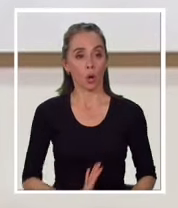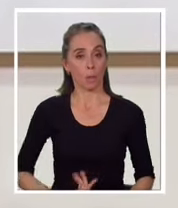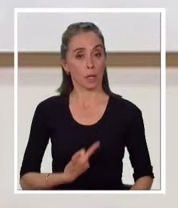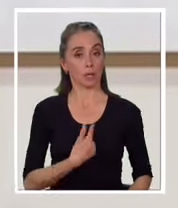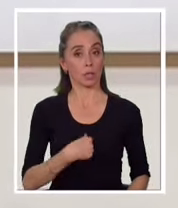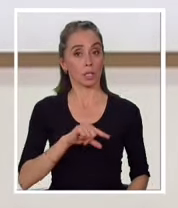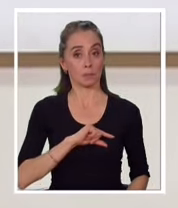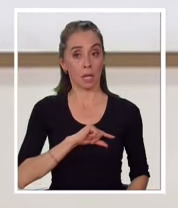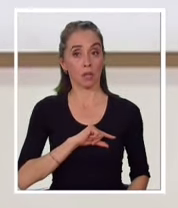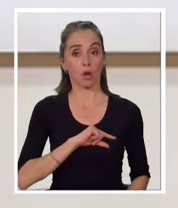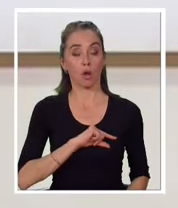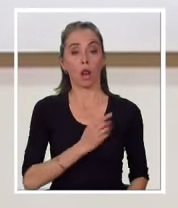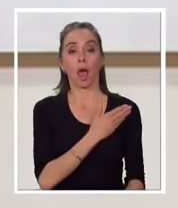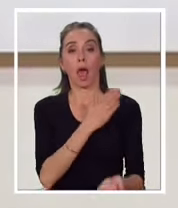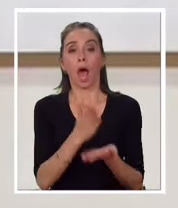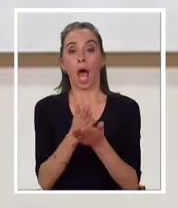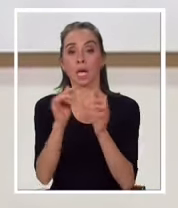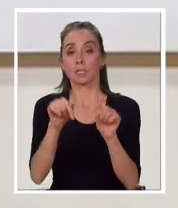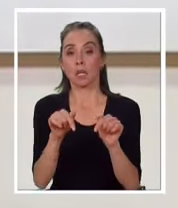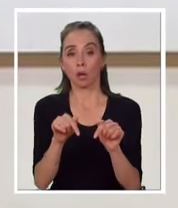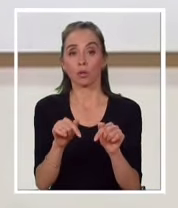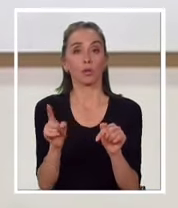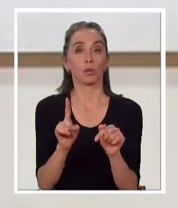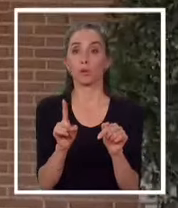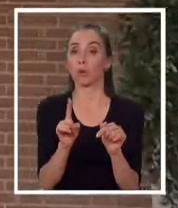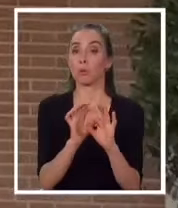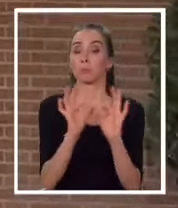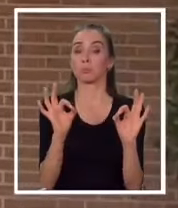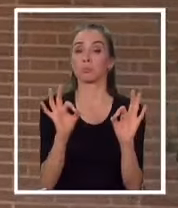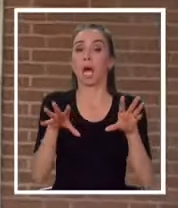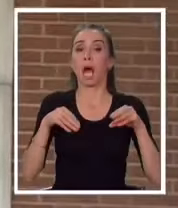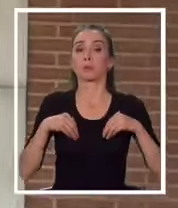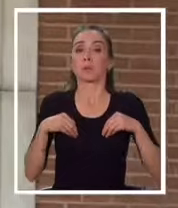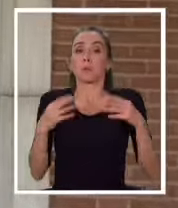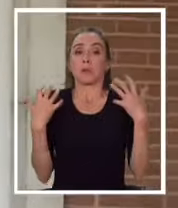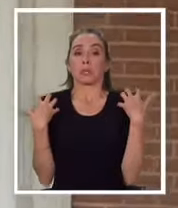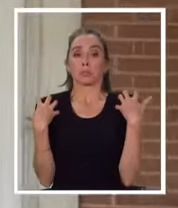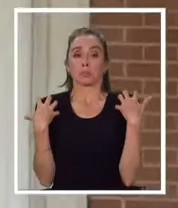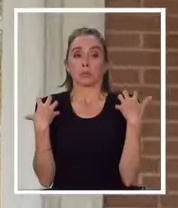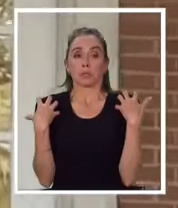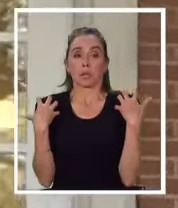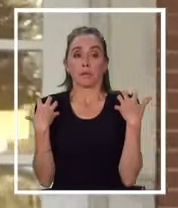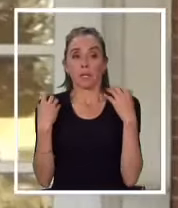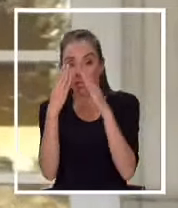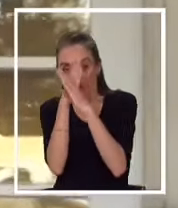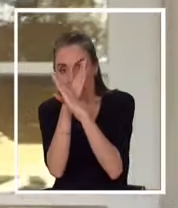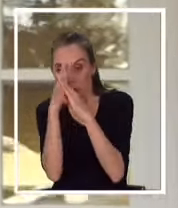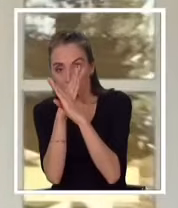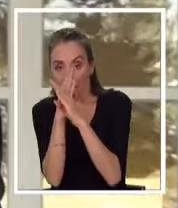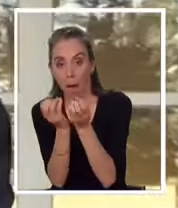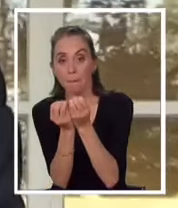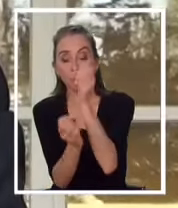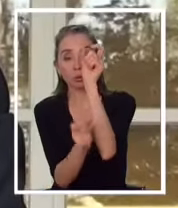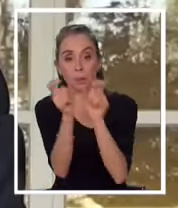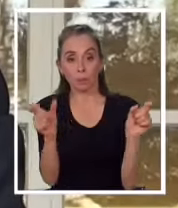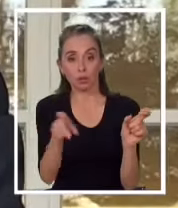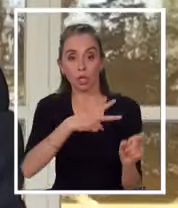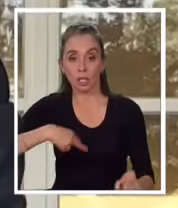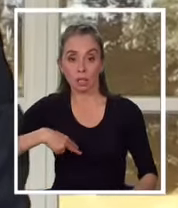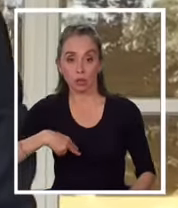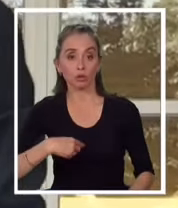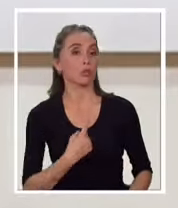español, hasta el día de hoy, no ha asumido ninguna responsabilidad en el espionaje masivo del que nosotros